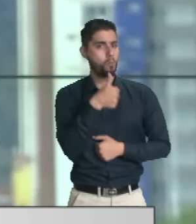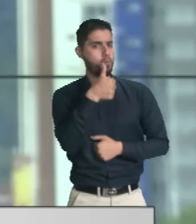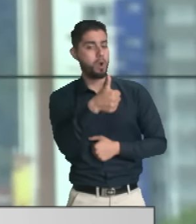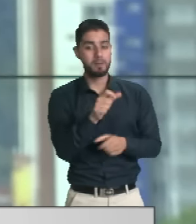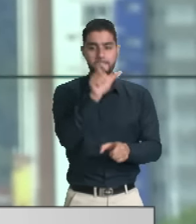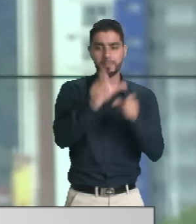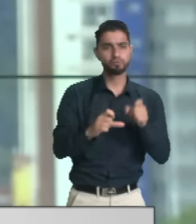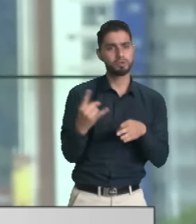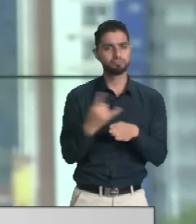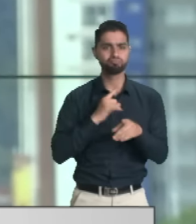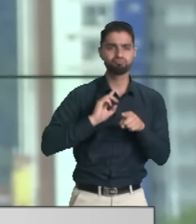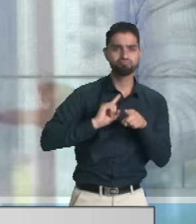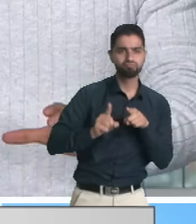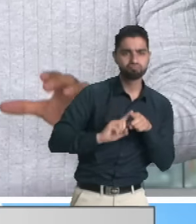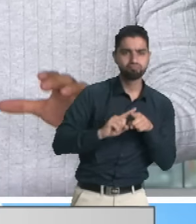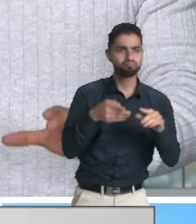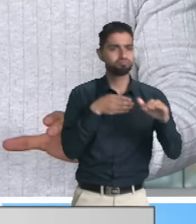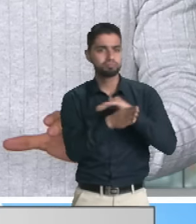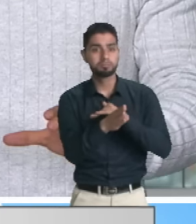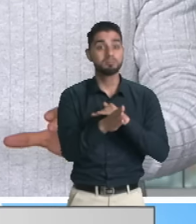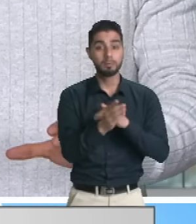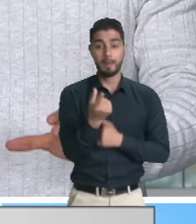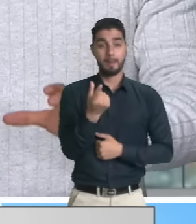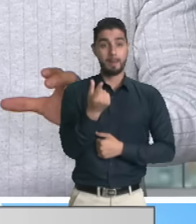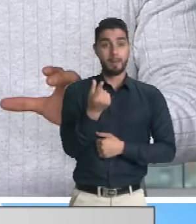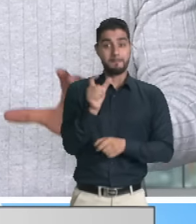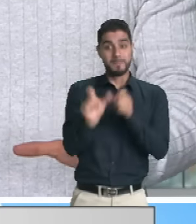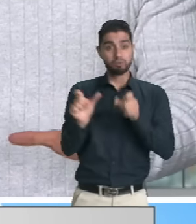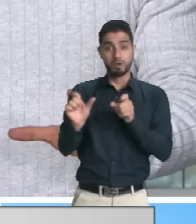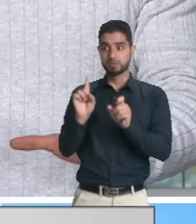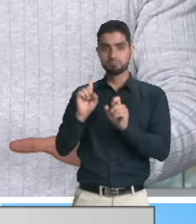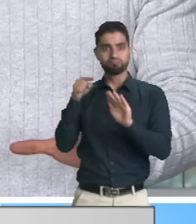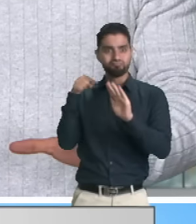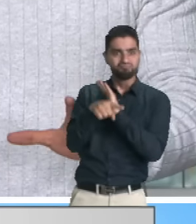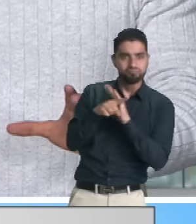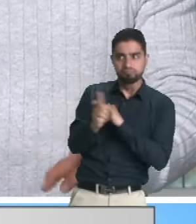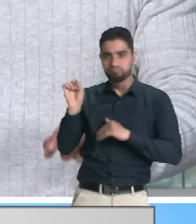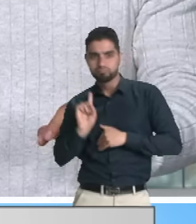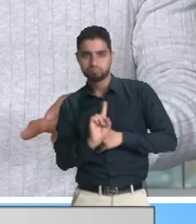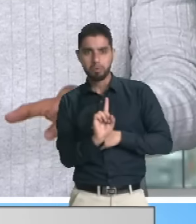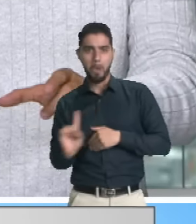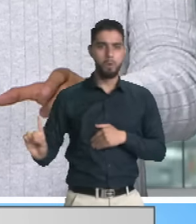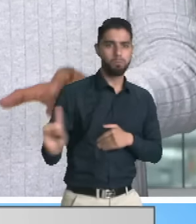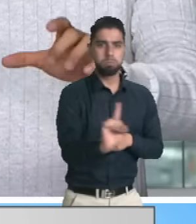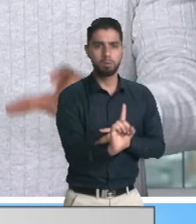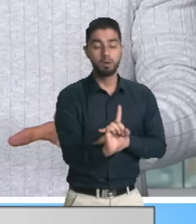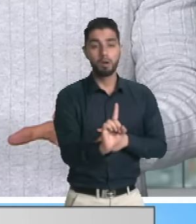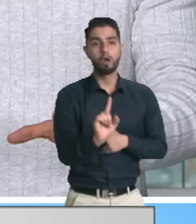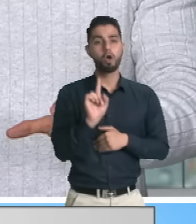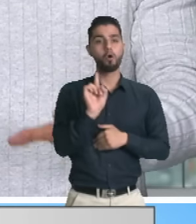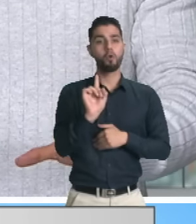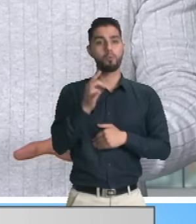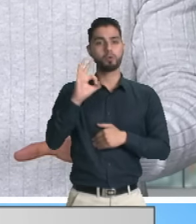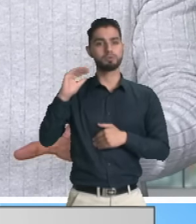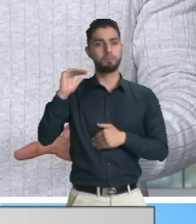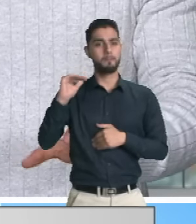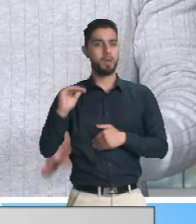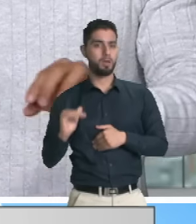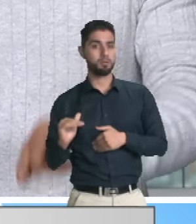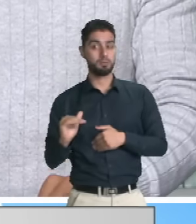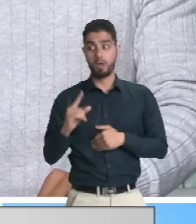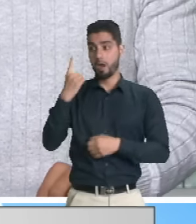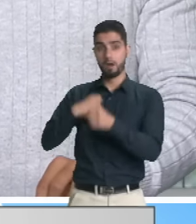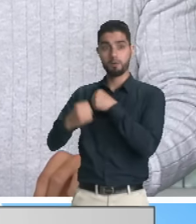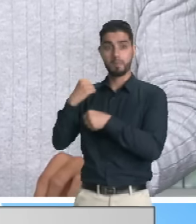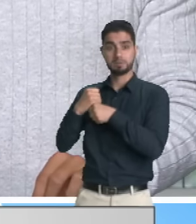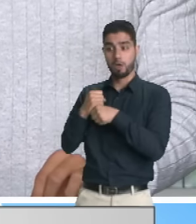de Transmilenio, y es que la evasión en el sistema bajó, es más de un punto porcentual referente al mismo periodo del año pasado.